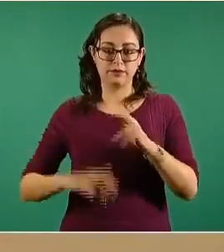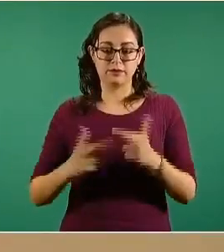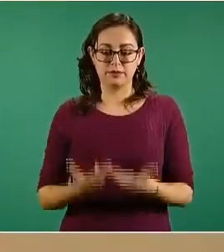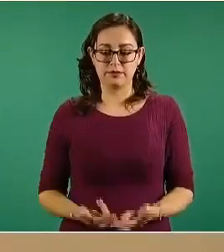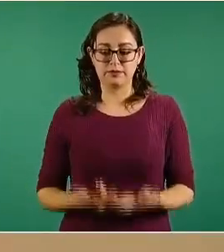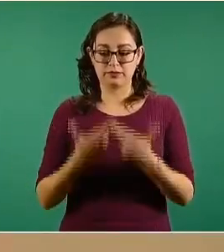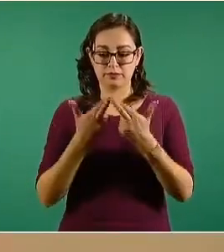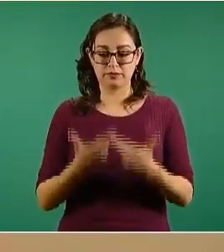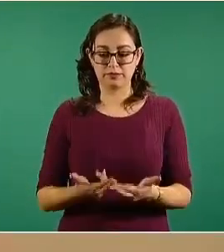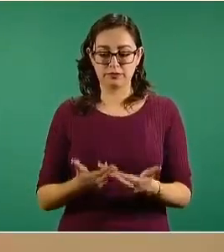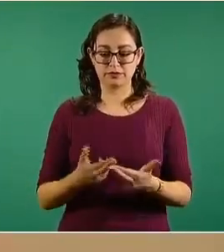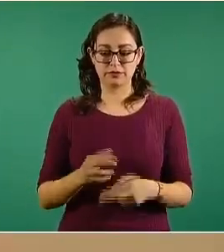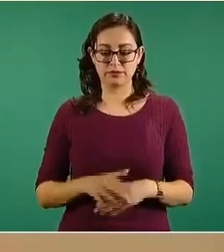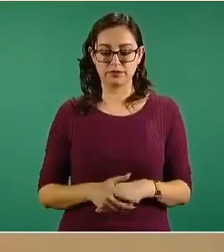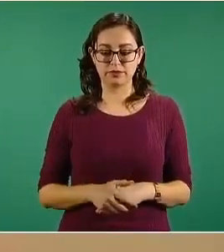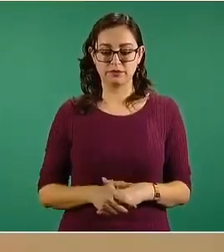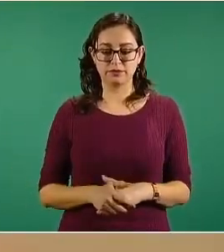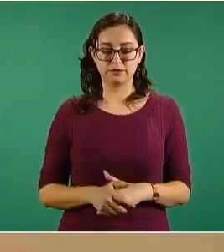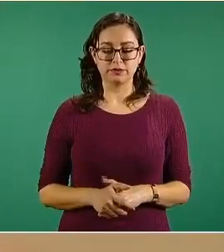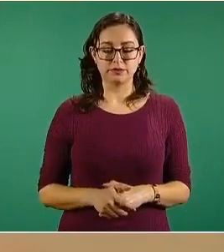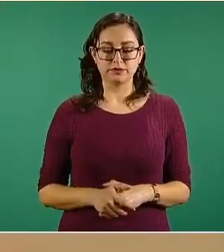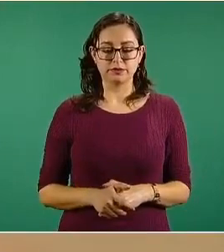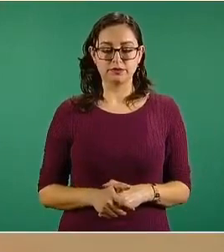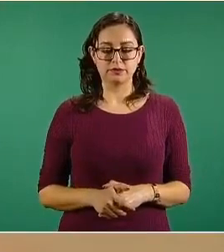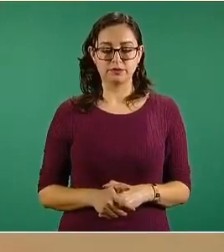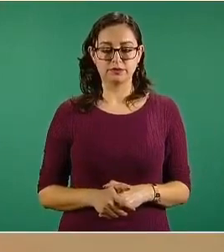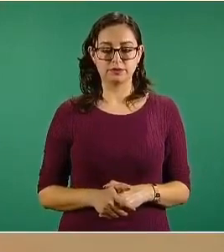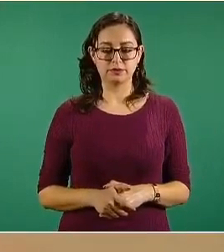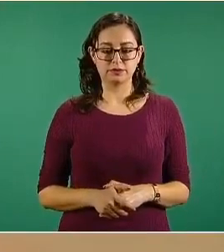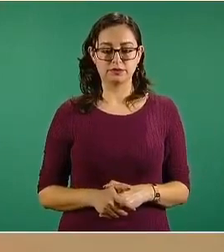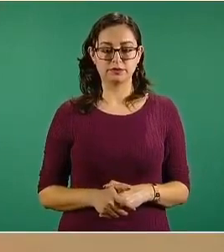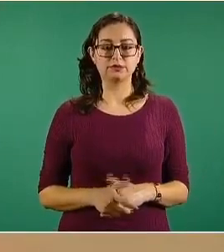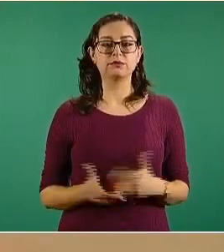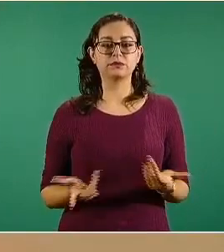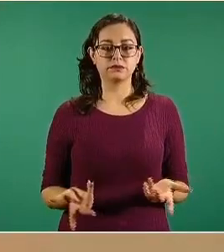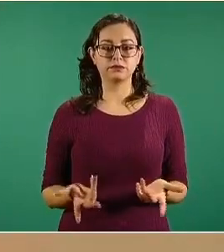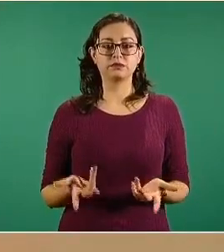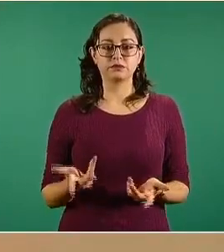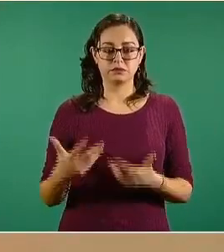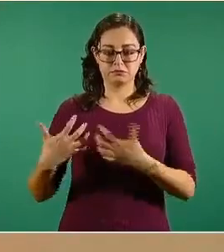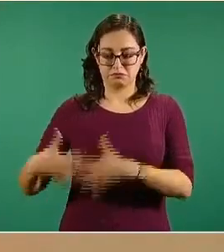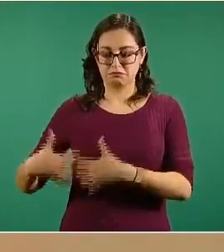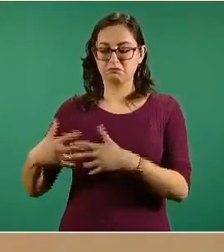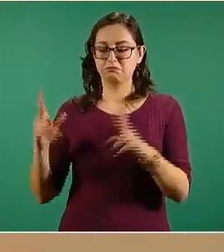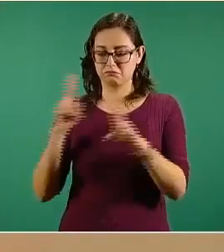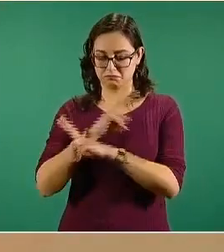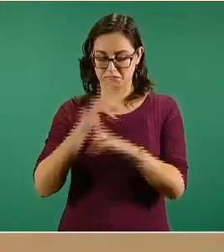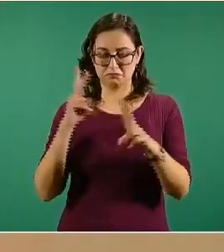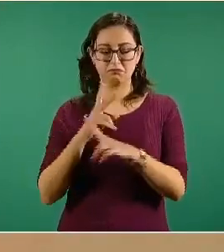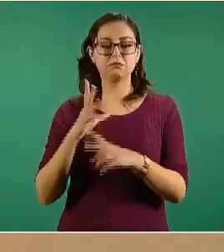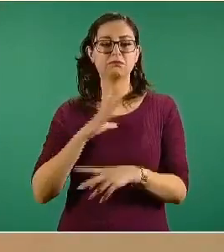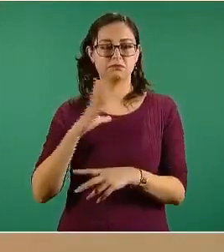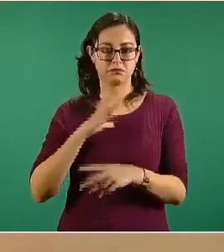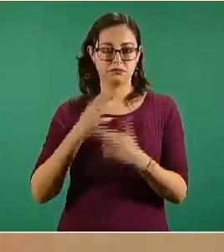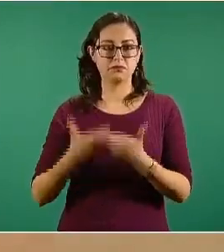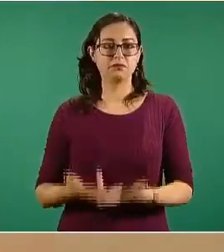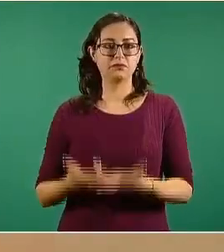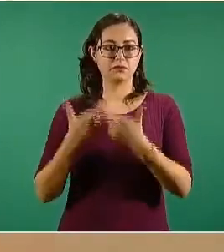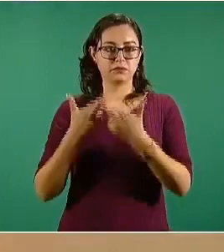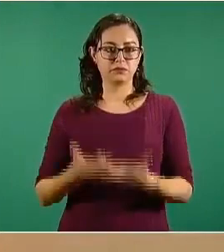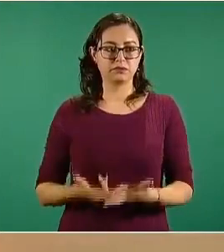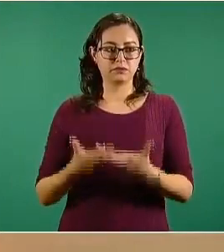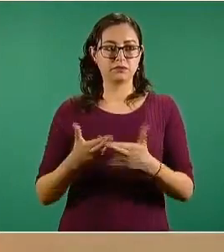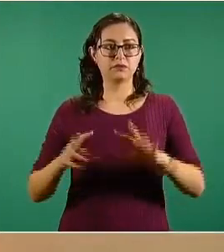la ocupación de camas con disponibilidad de un respirador mecánico. Todo esto